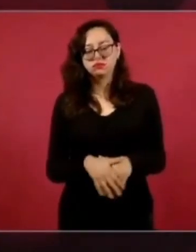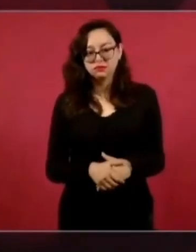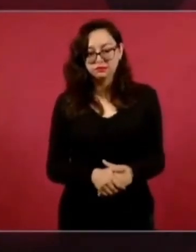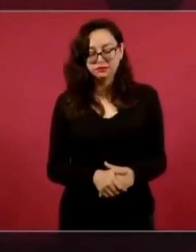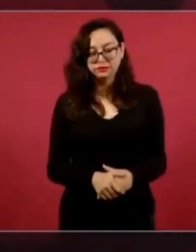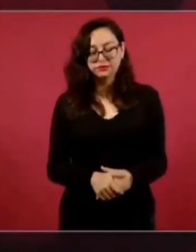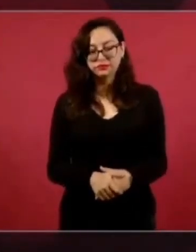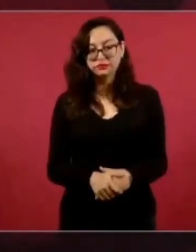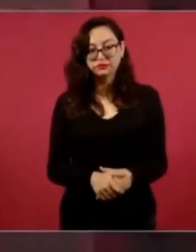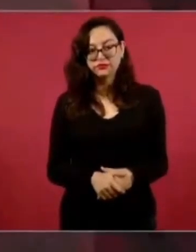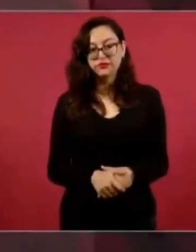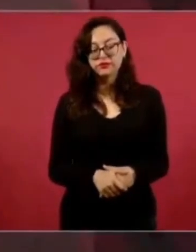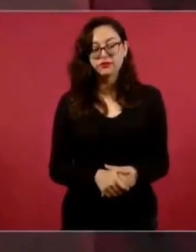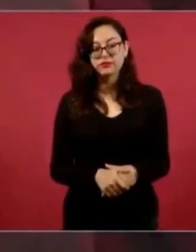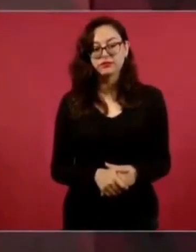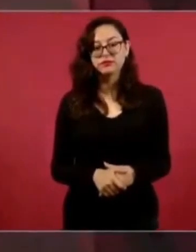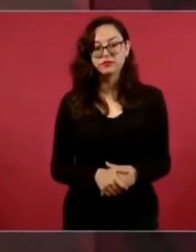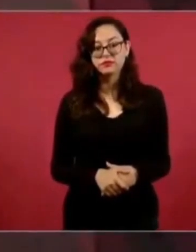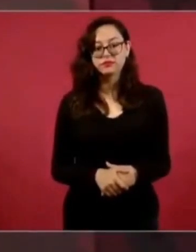considerables,